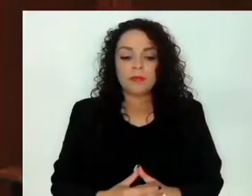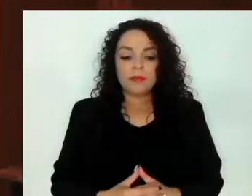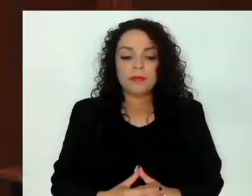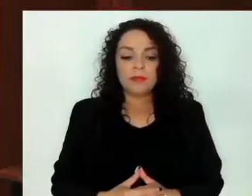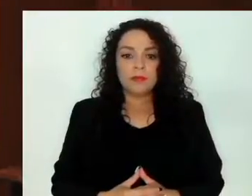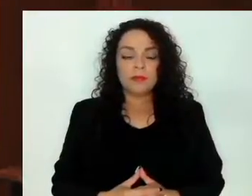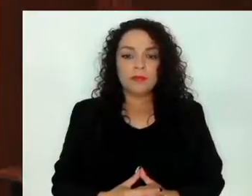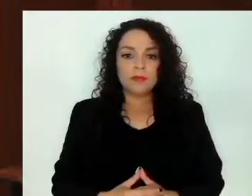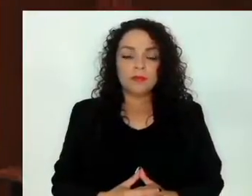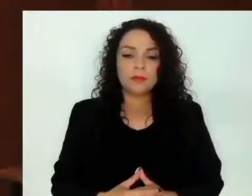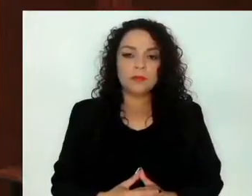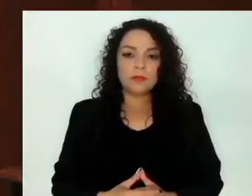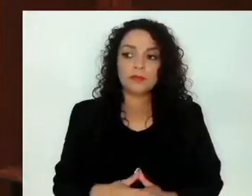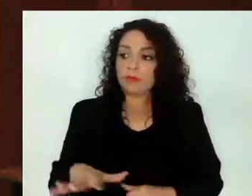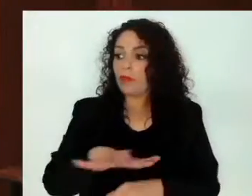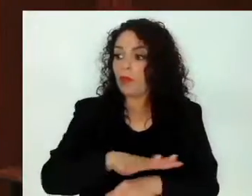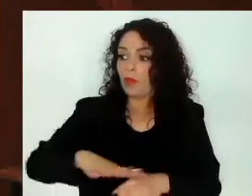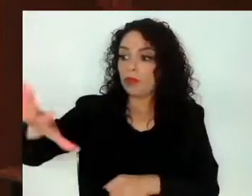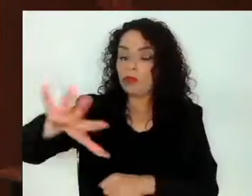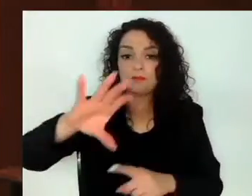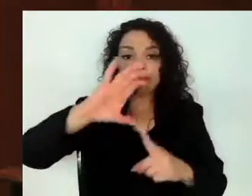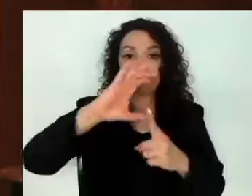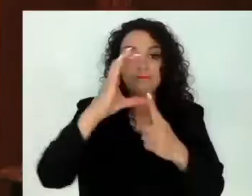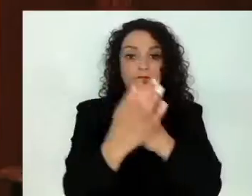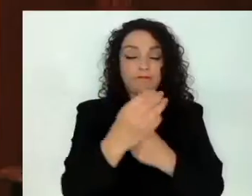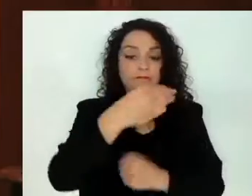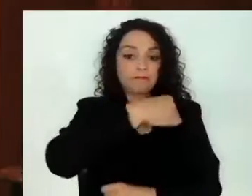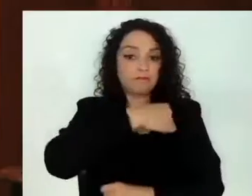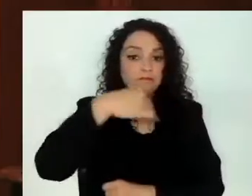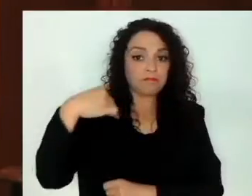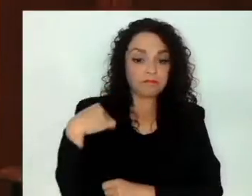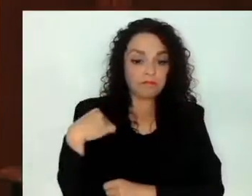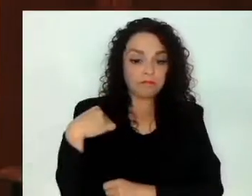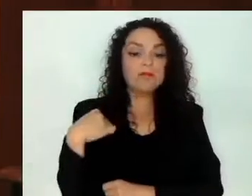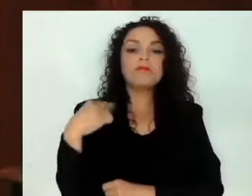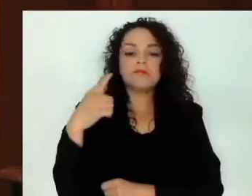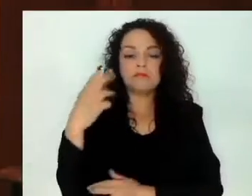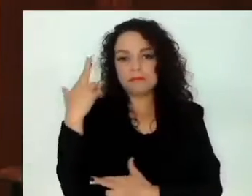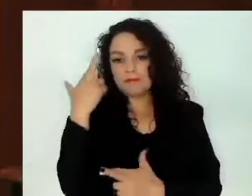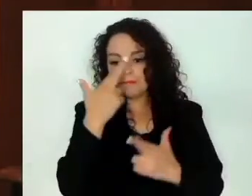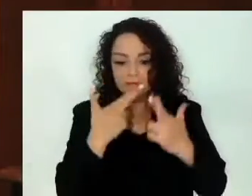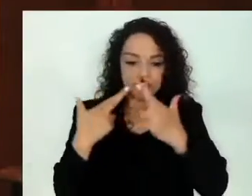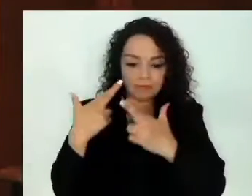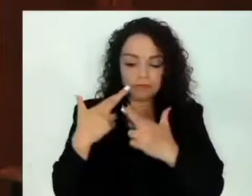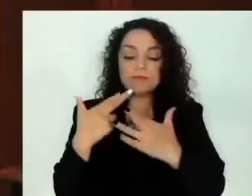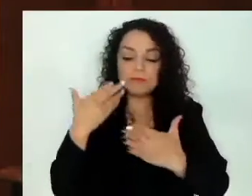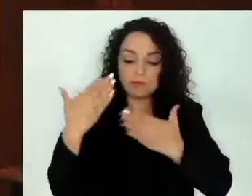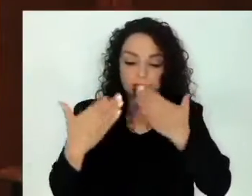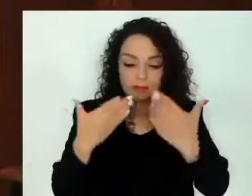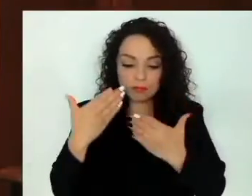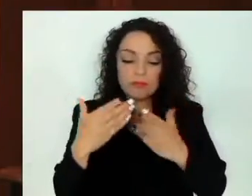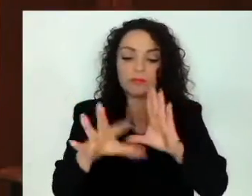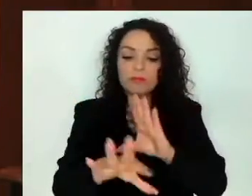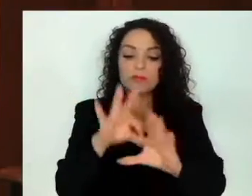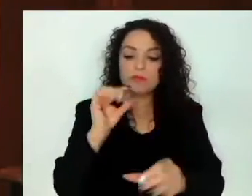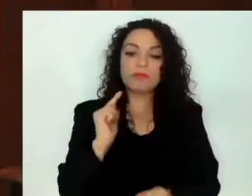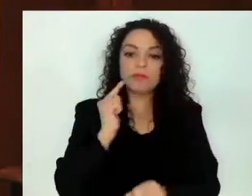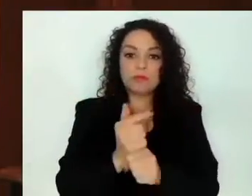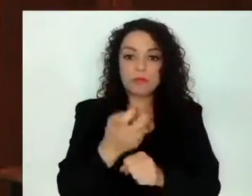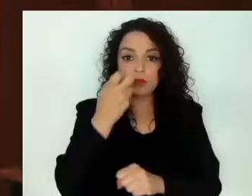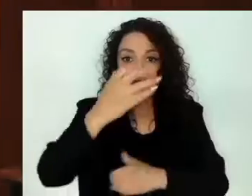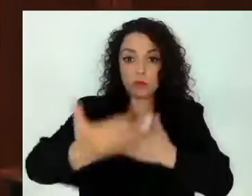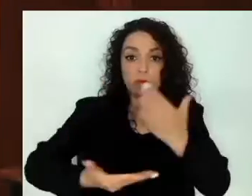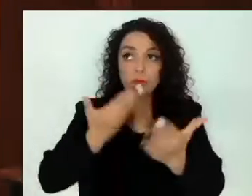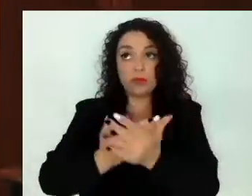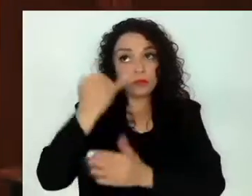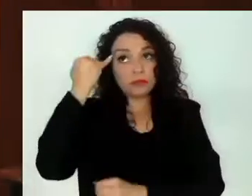Las y los integrantes de las comisiones, con sujeción al estudio desarrollado, apreciamos que la iniciativa de decreto tiene